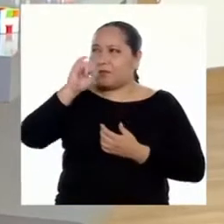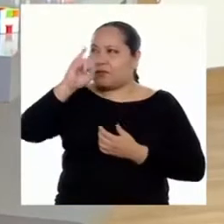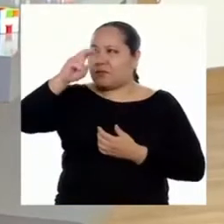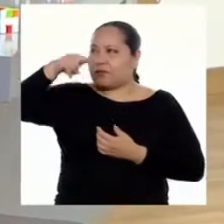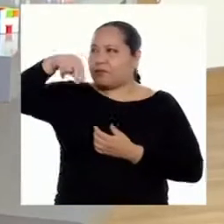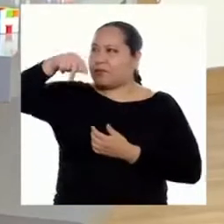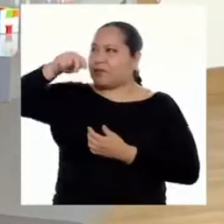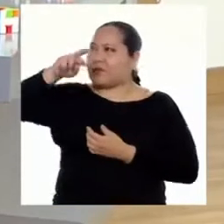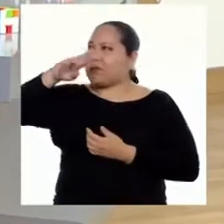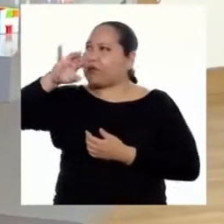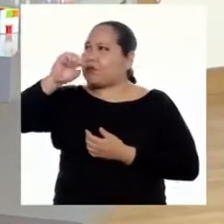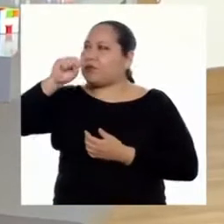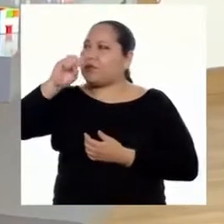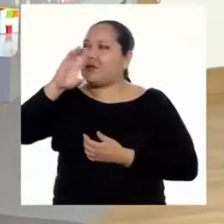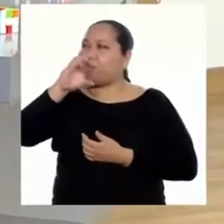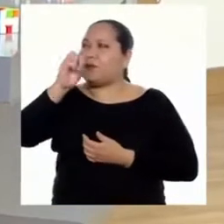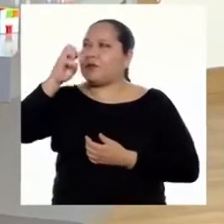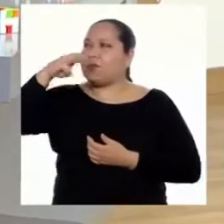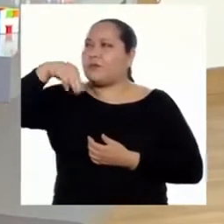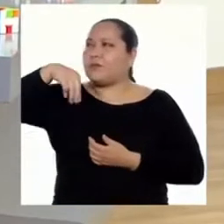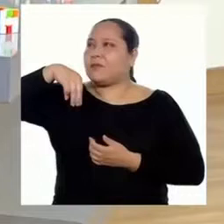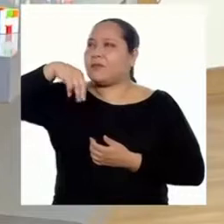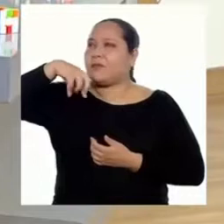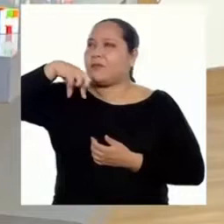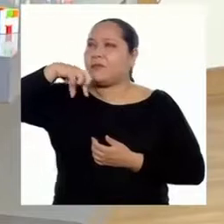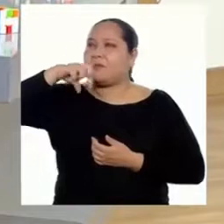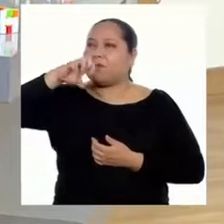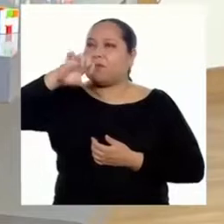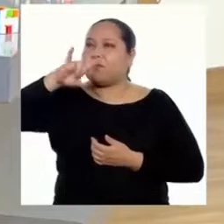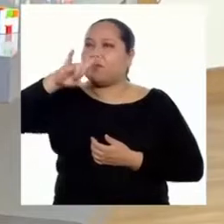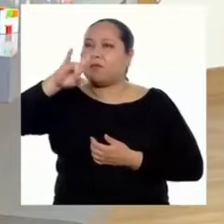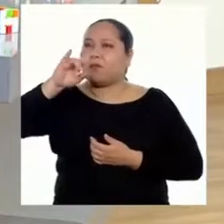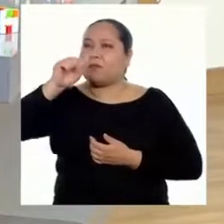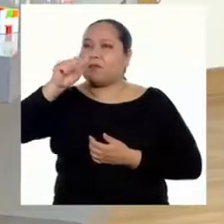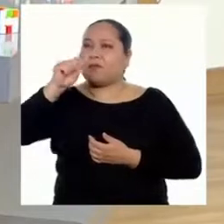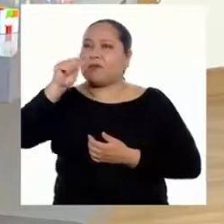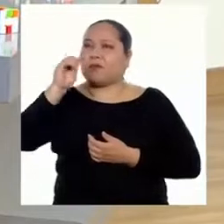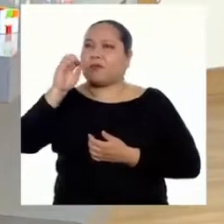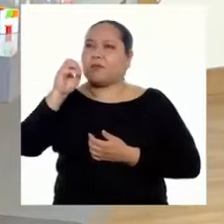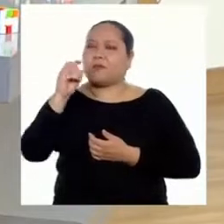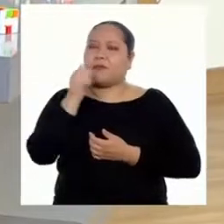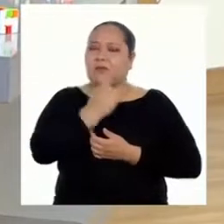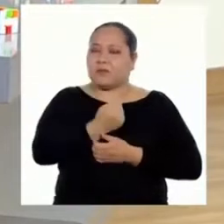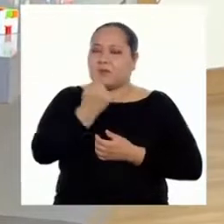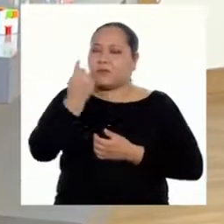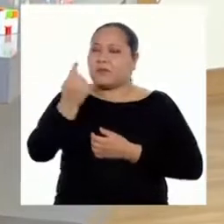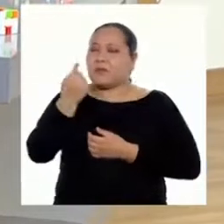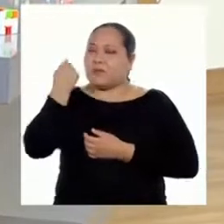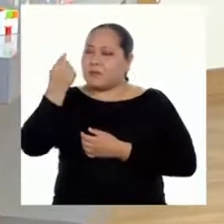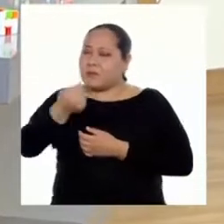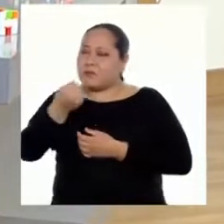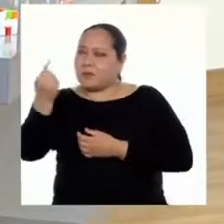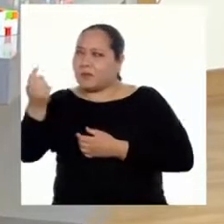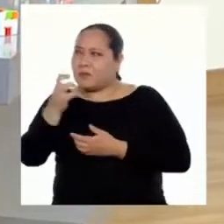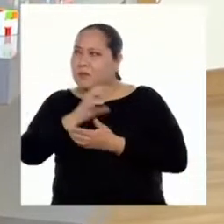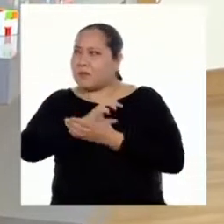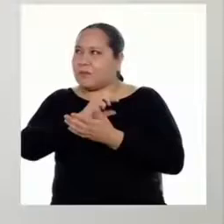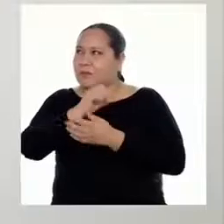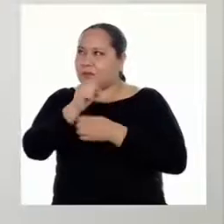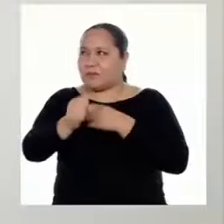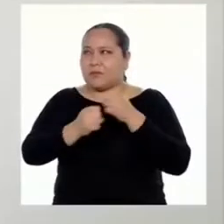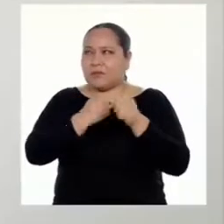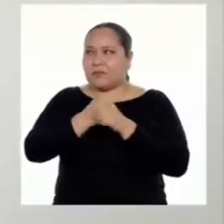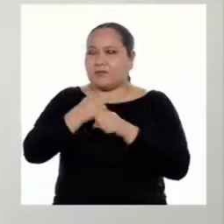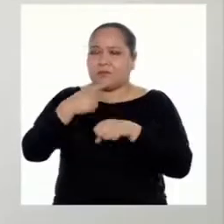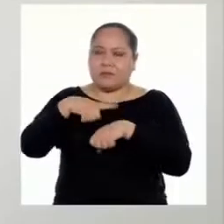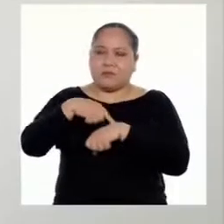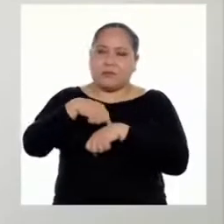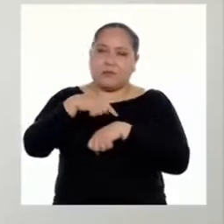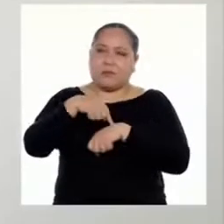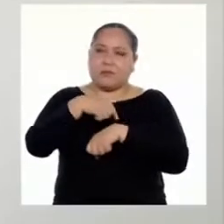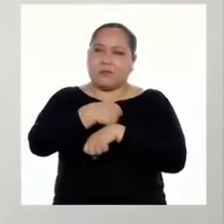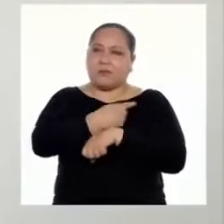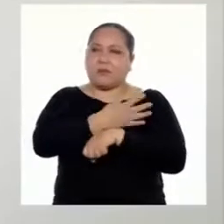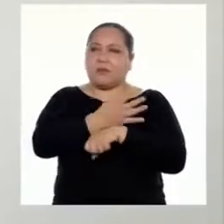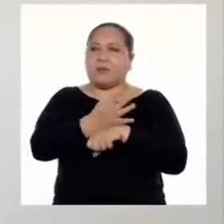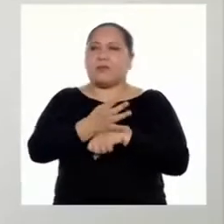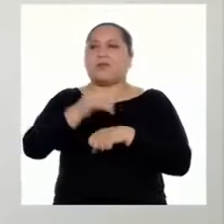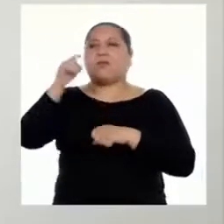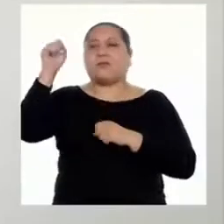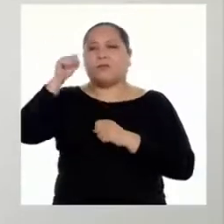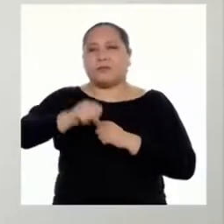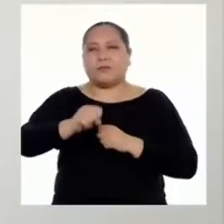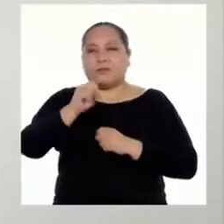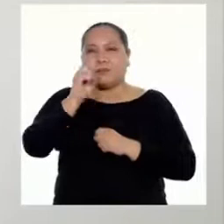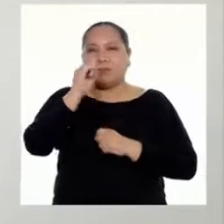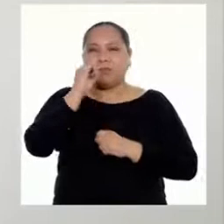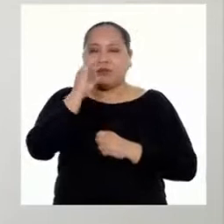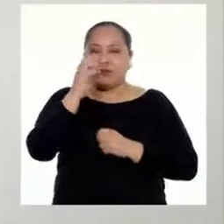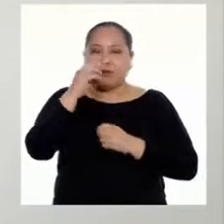¿no? Ya que, de lo contrario, tendría que hallar un interés por cada año, y me demoraría mucho. Así es.